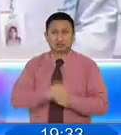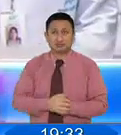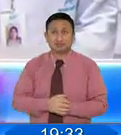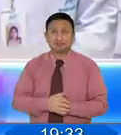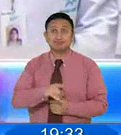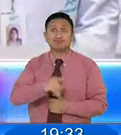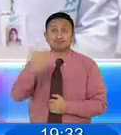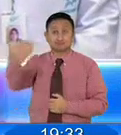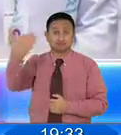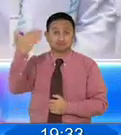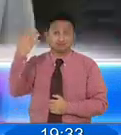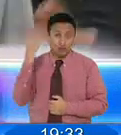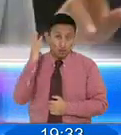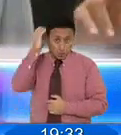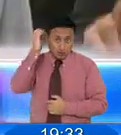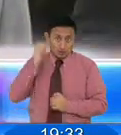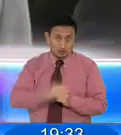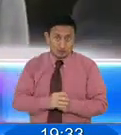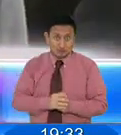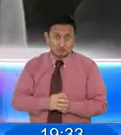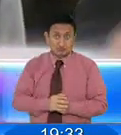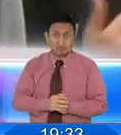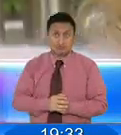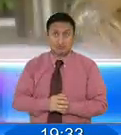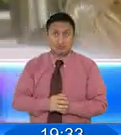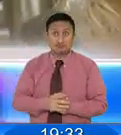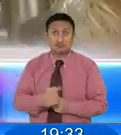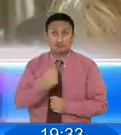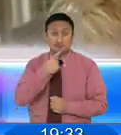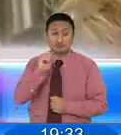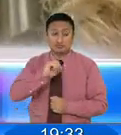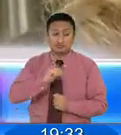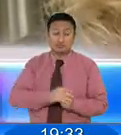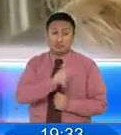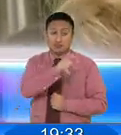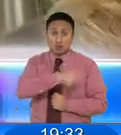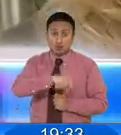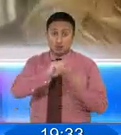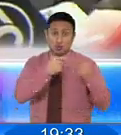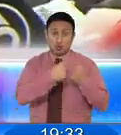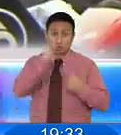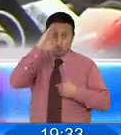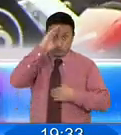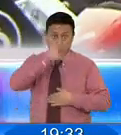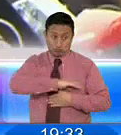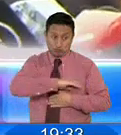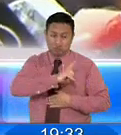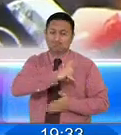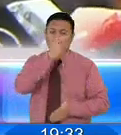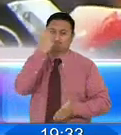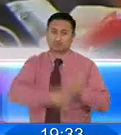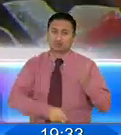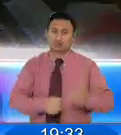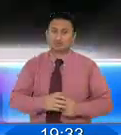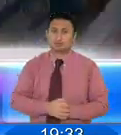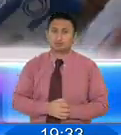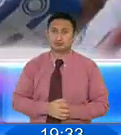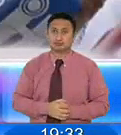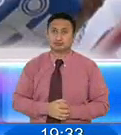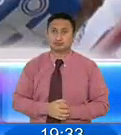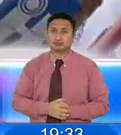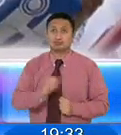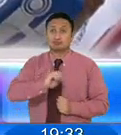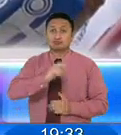la alcaldesa de Guayaquil, Cintia Viteri, anunció sanciones en contra de los implicados. Las sanciones